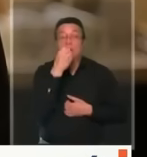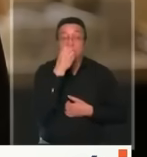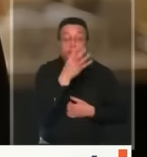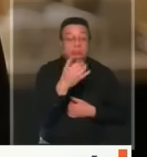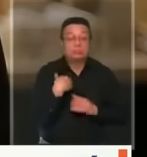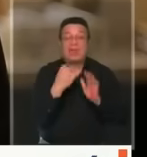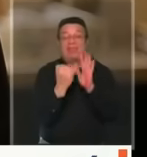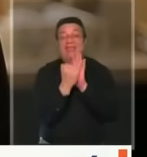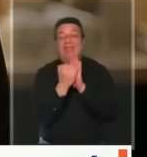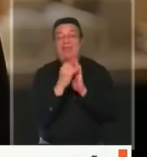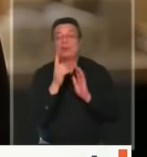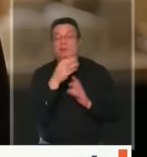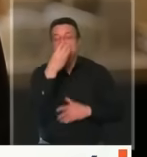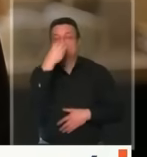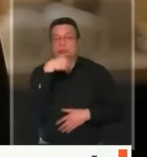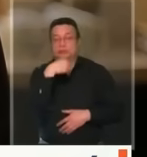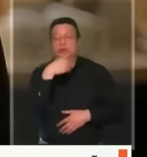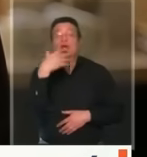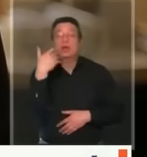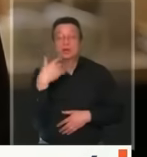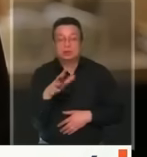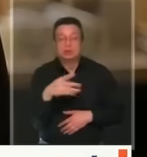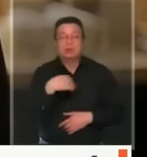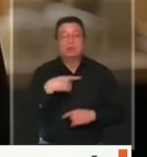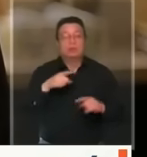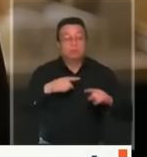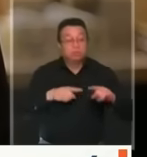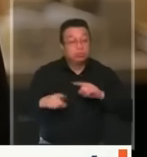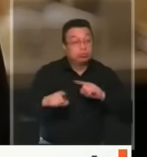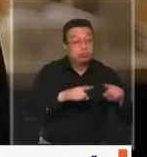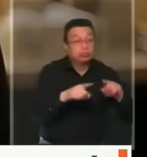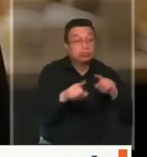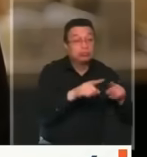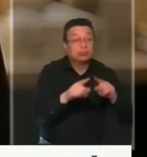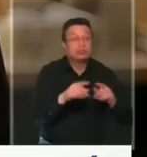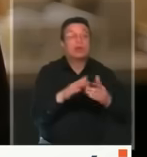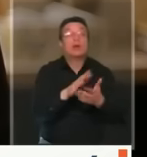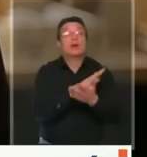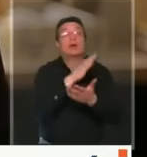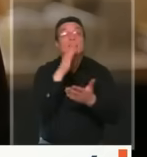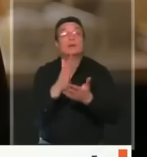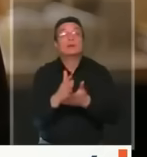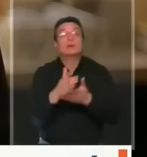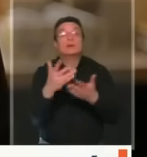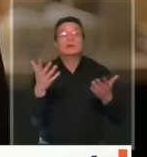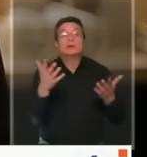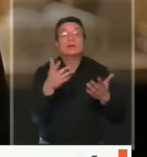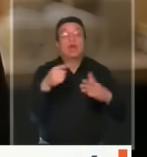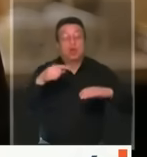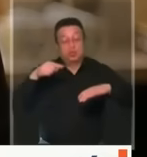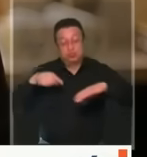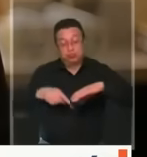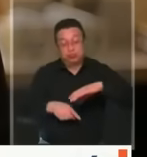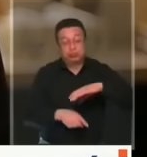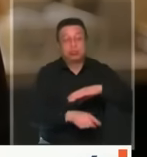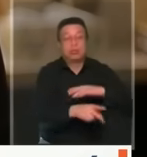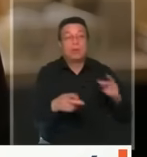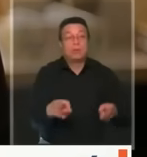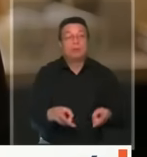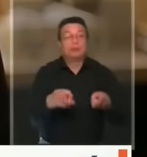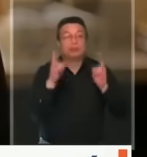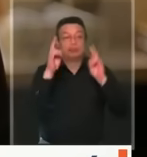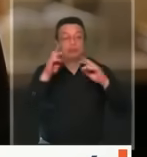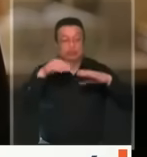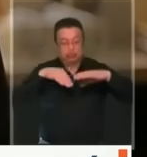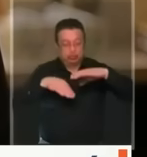identidad. Se logró hacer el peritaje hasta lo que el túnel permitía en términos de estabilidad,